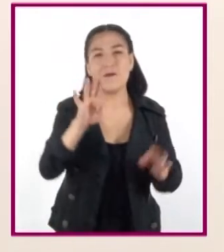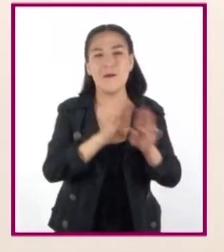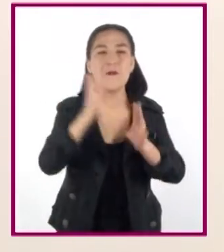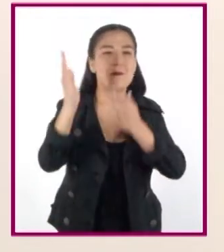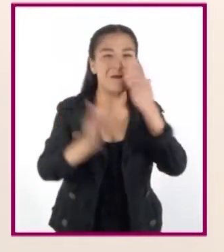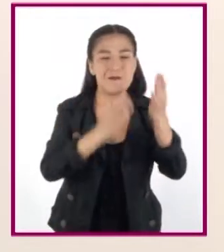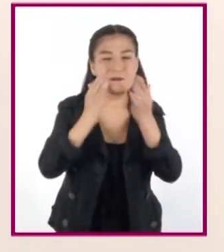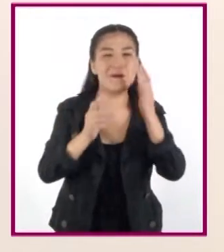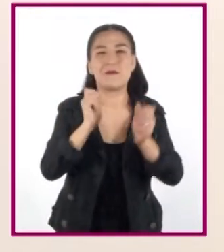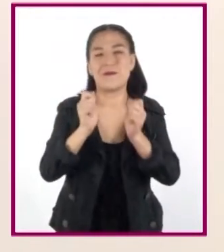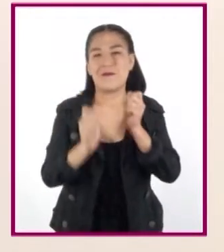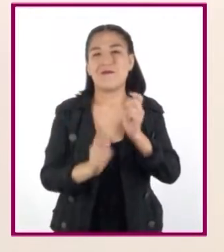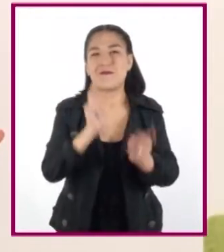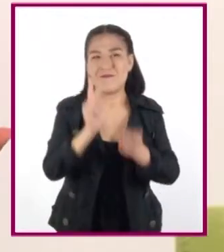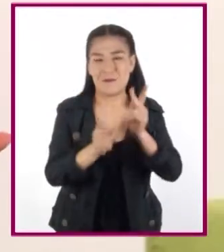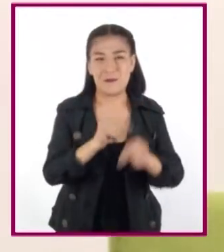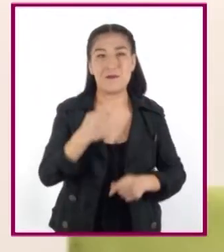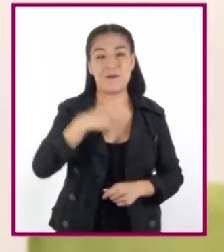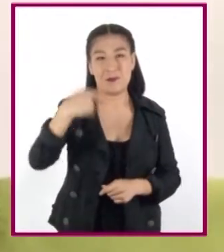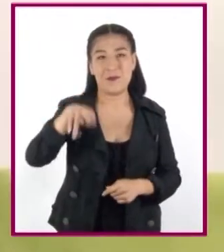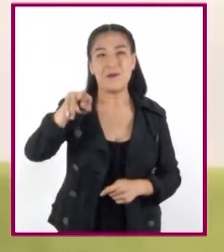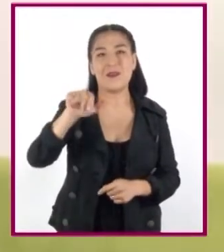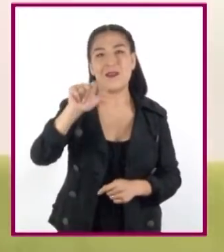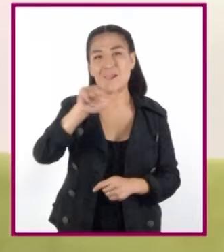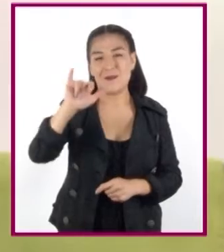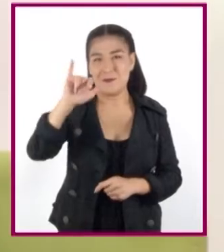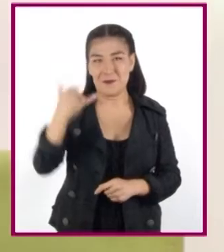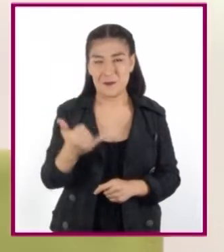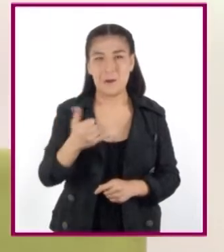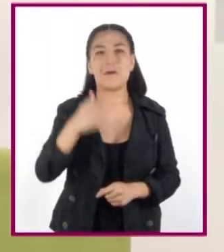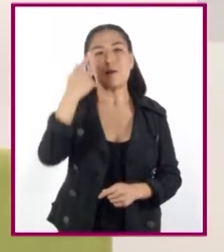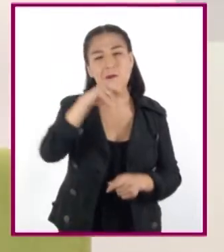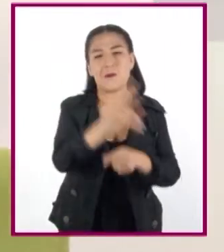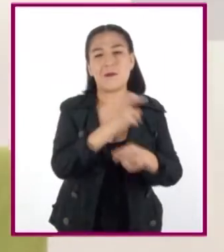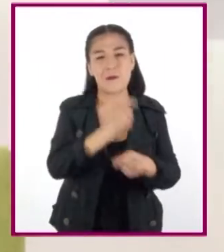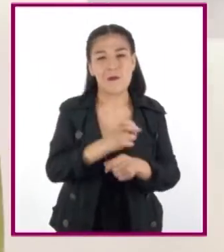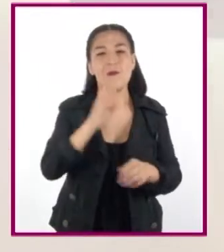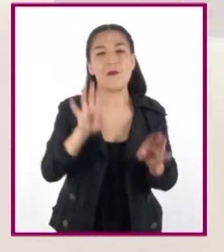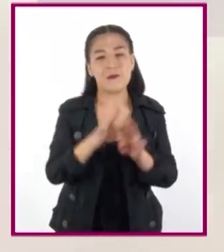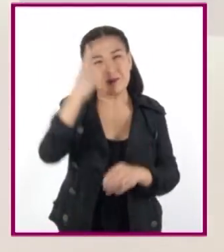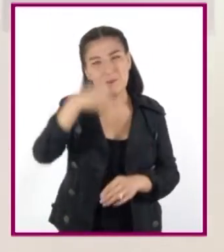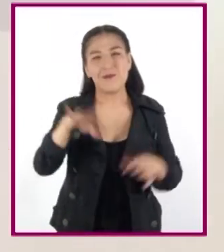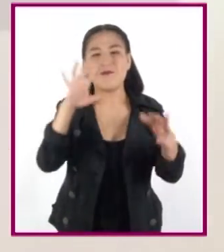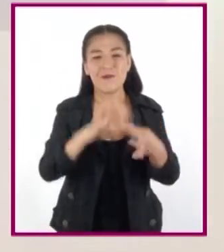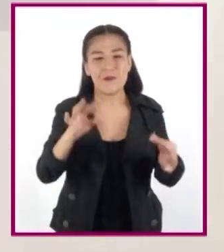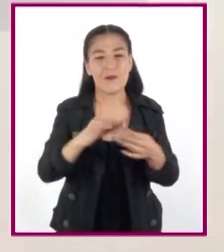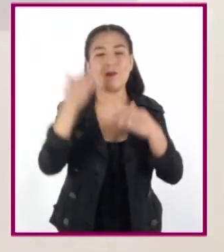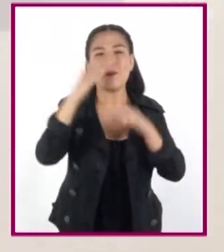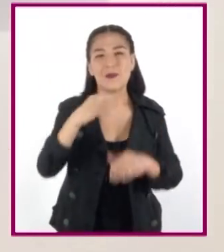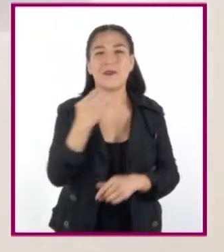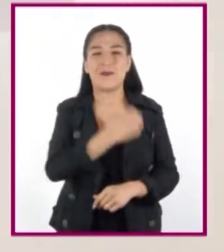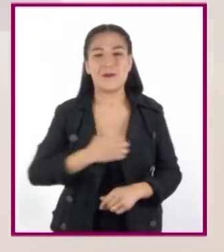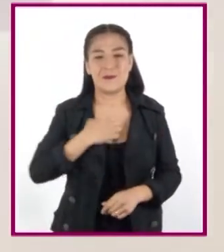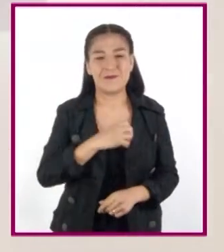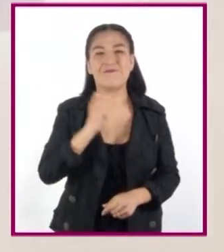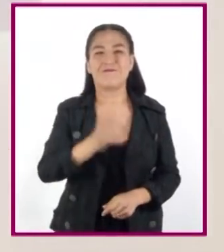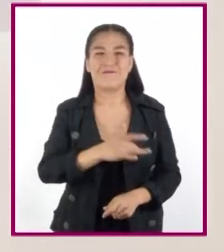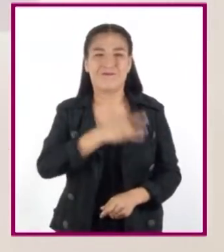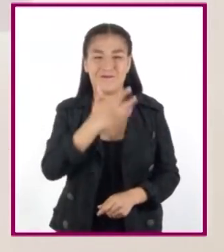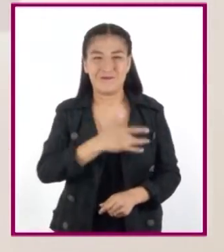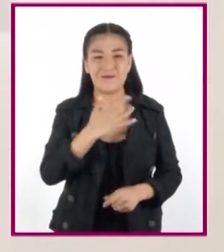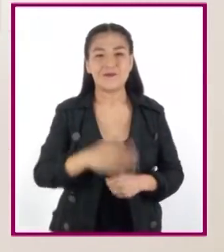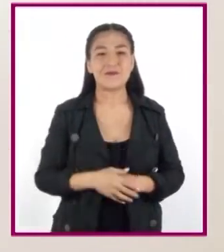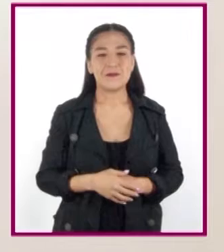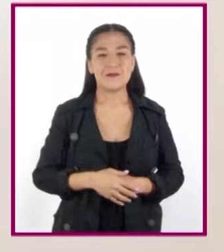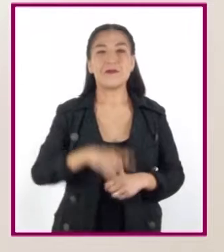diálogo. Mi nombre es Nayeli Villatoro y les invito a quedarse con nosotros para hablar sobre las emociones y los sentimientos.